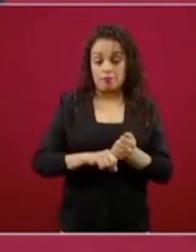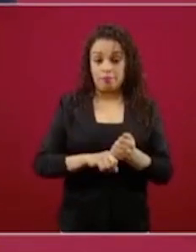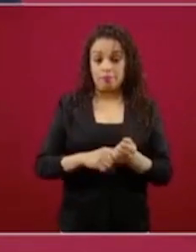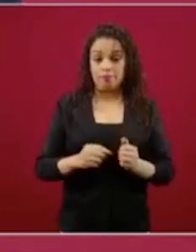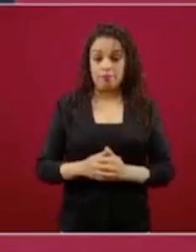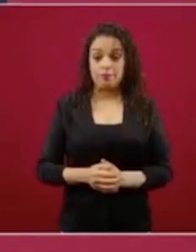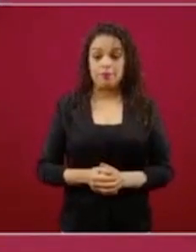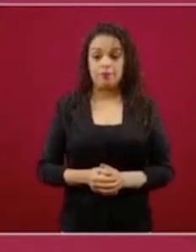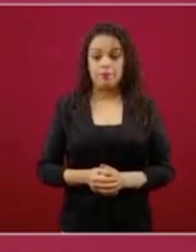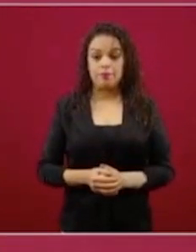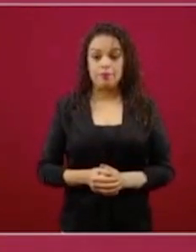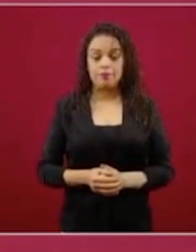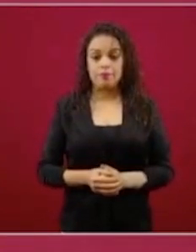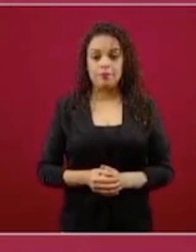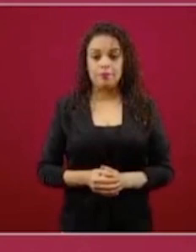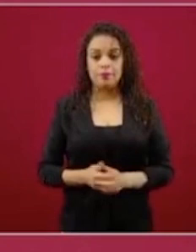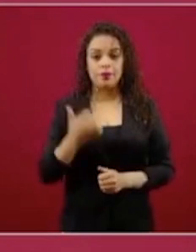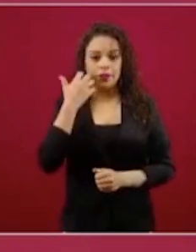400 mil cachitos